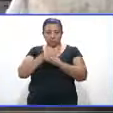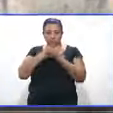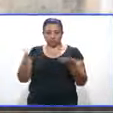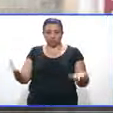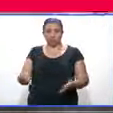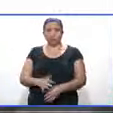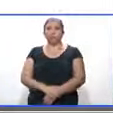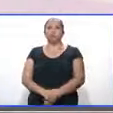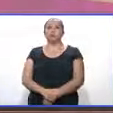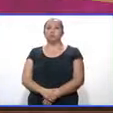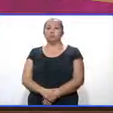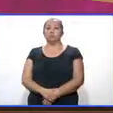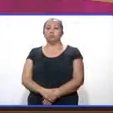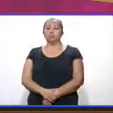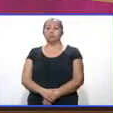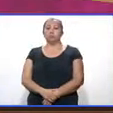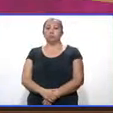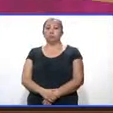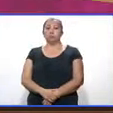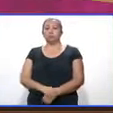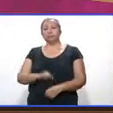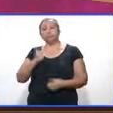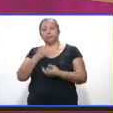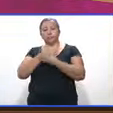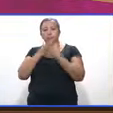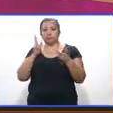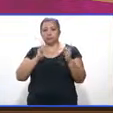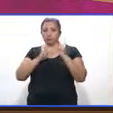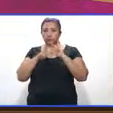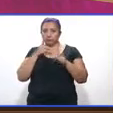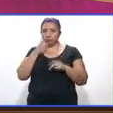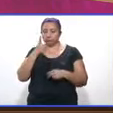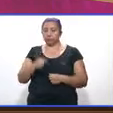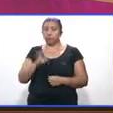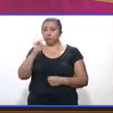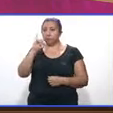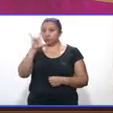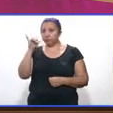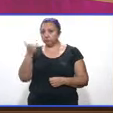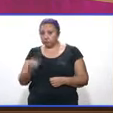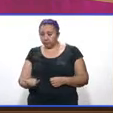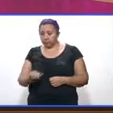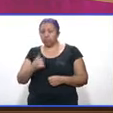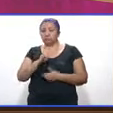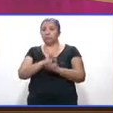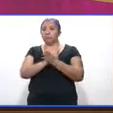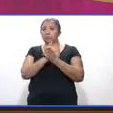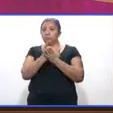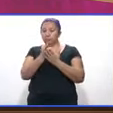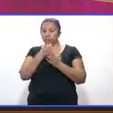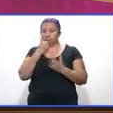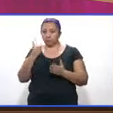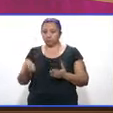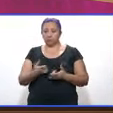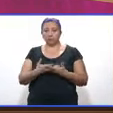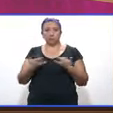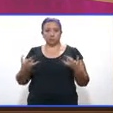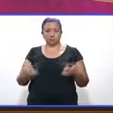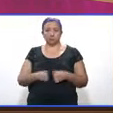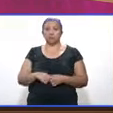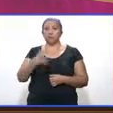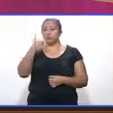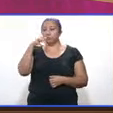informa. En otros temas, le platico que en la FILEI se presentaron los libros de Nora Enelda Acevedo de